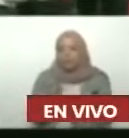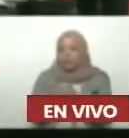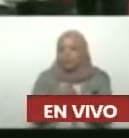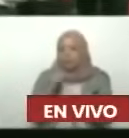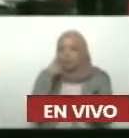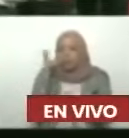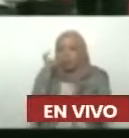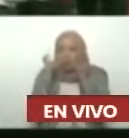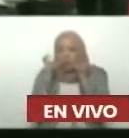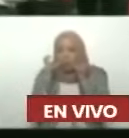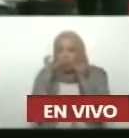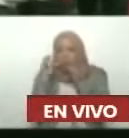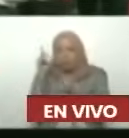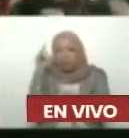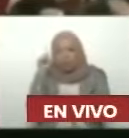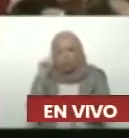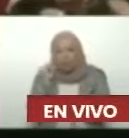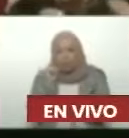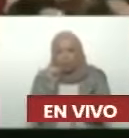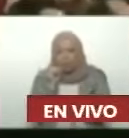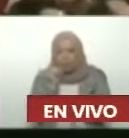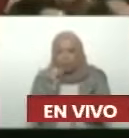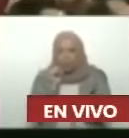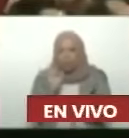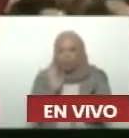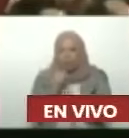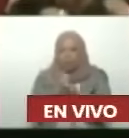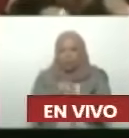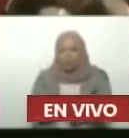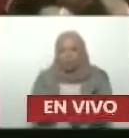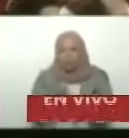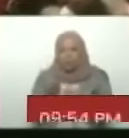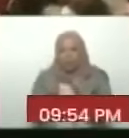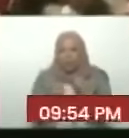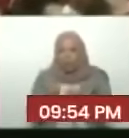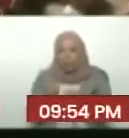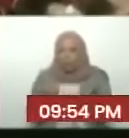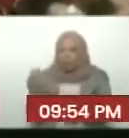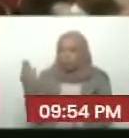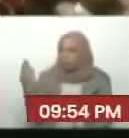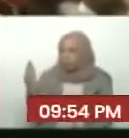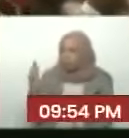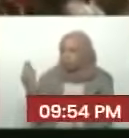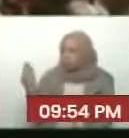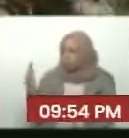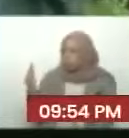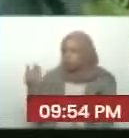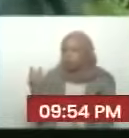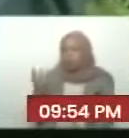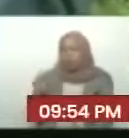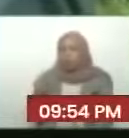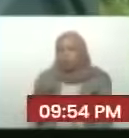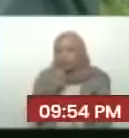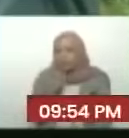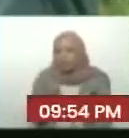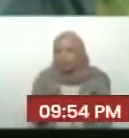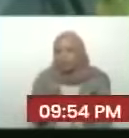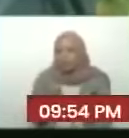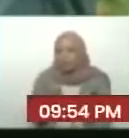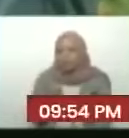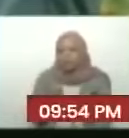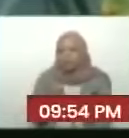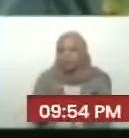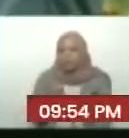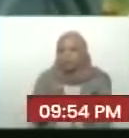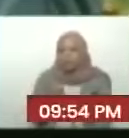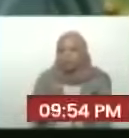¿Verdad? Excelente. Ajá, ¿cómo hago aquí? ¿Así? Dale. Aparezcan